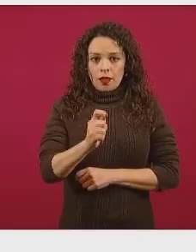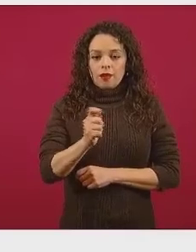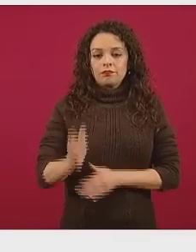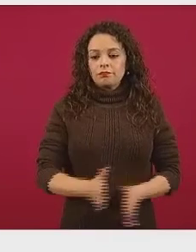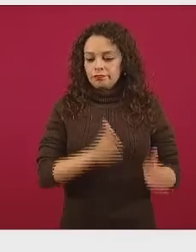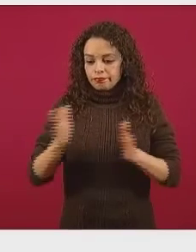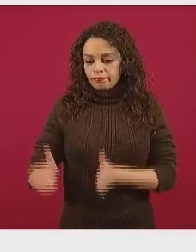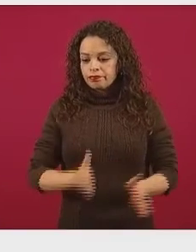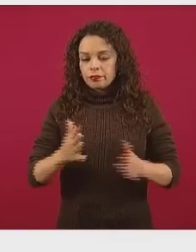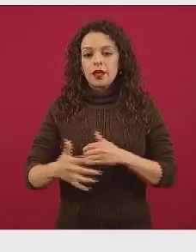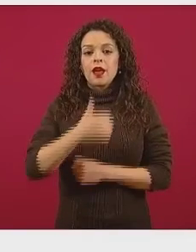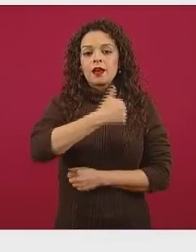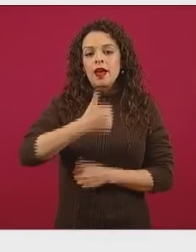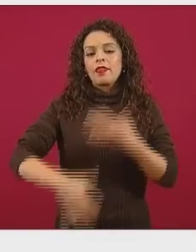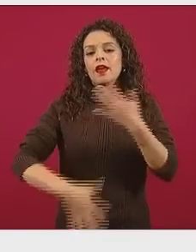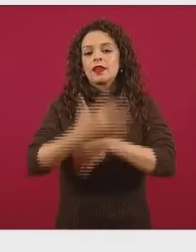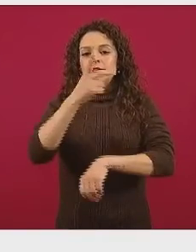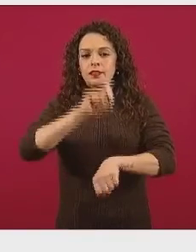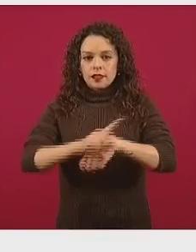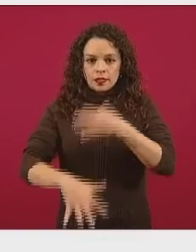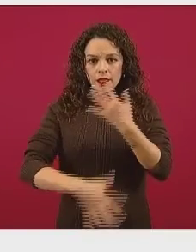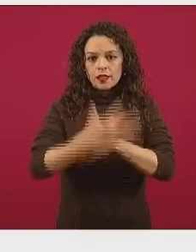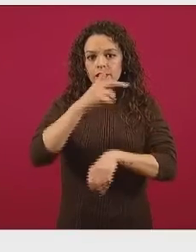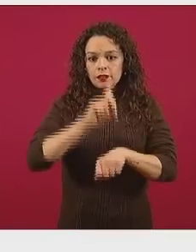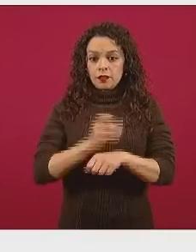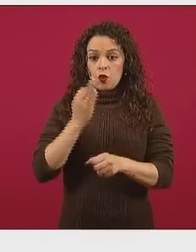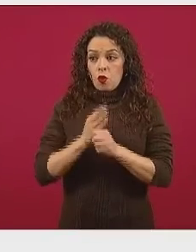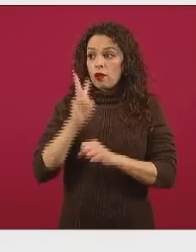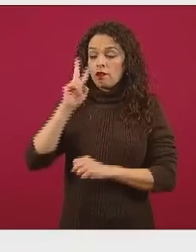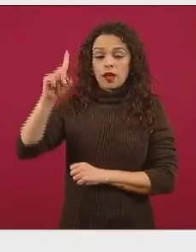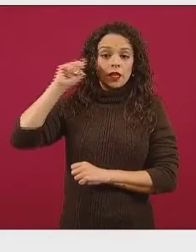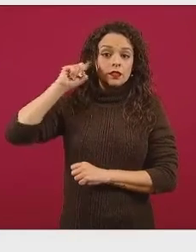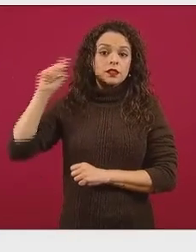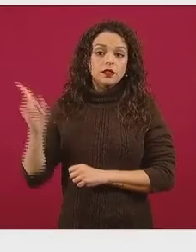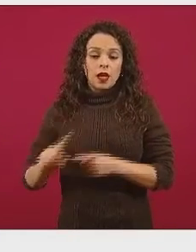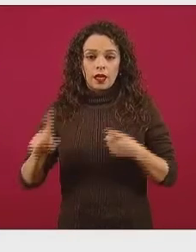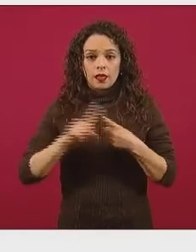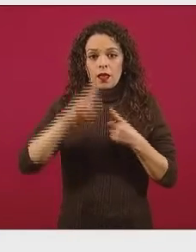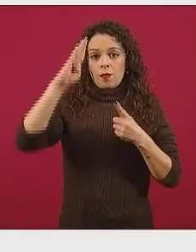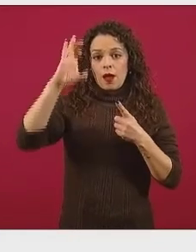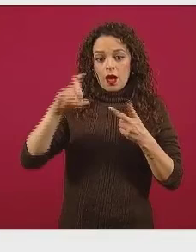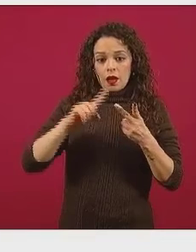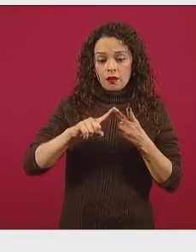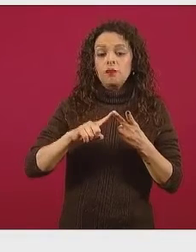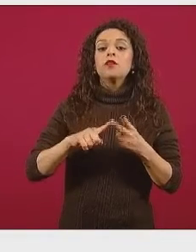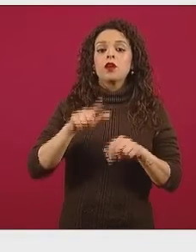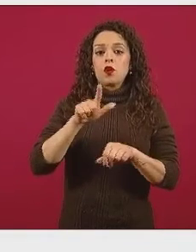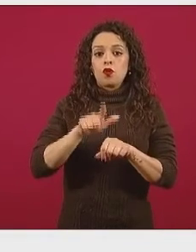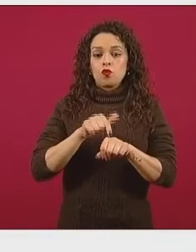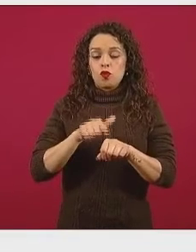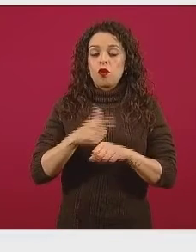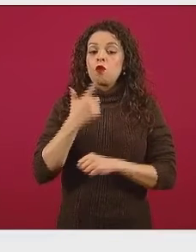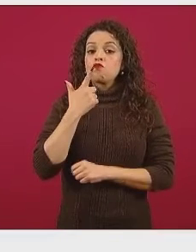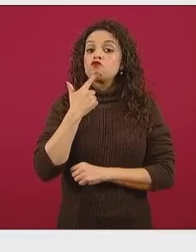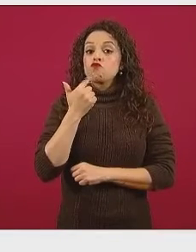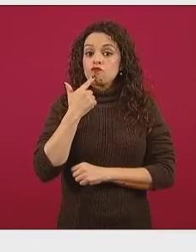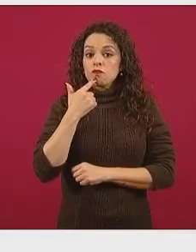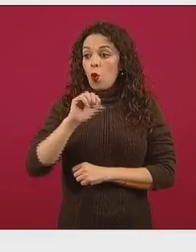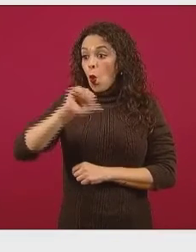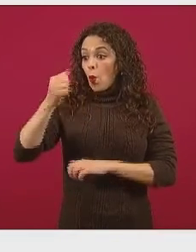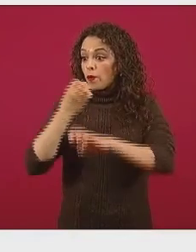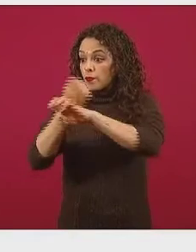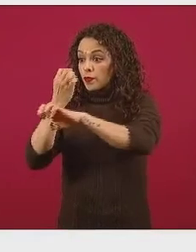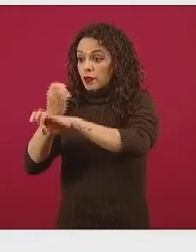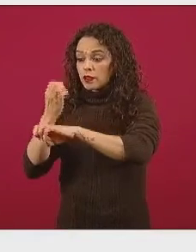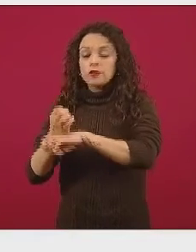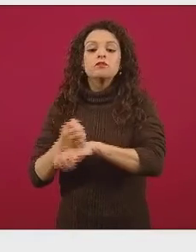a Zacatecas y a Baja California en color rojo, muchos estados en color